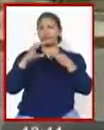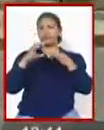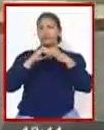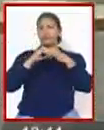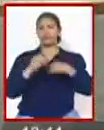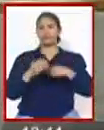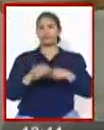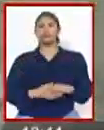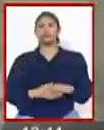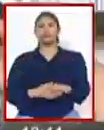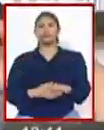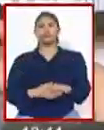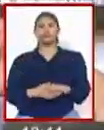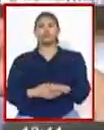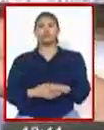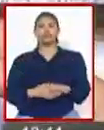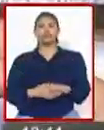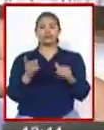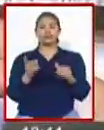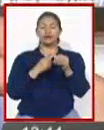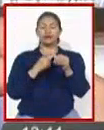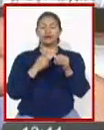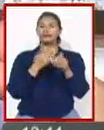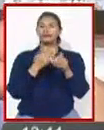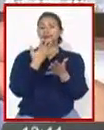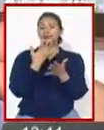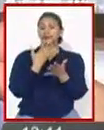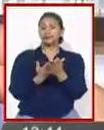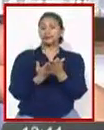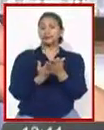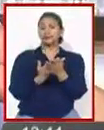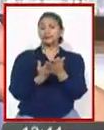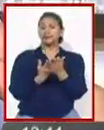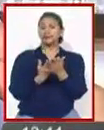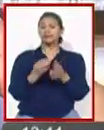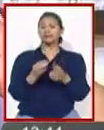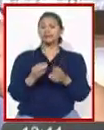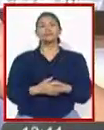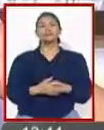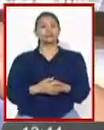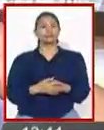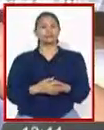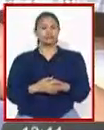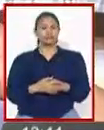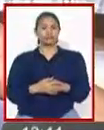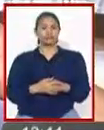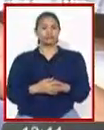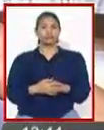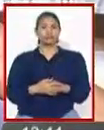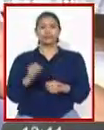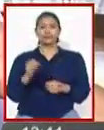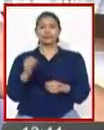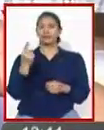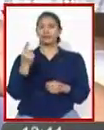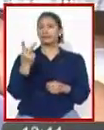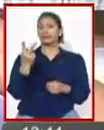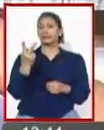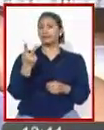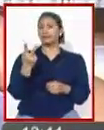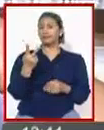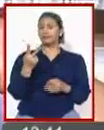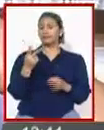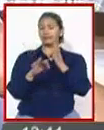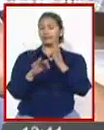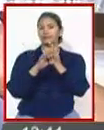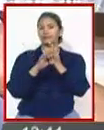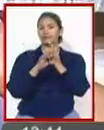está haciendo una primera prueba piloto que es el bus articulado, al que denominamos que vienen dos hasta tres buses en una